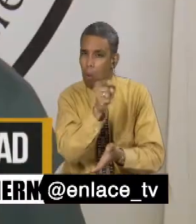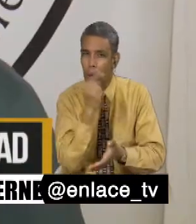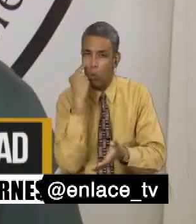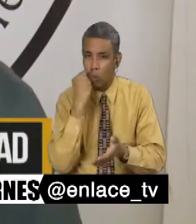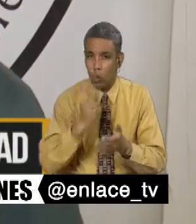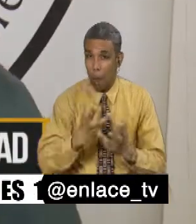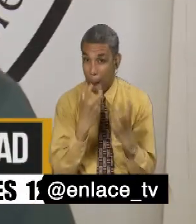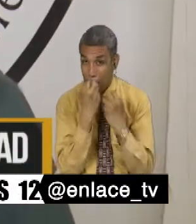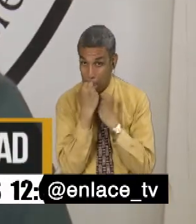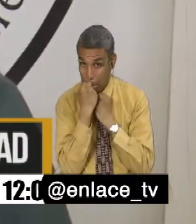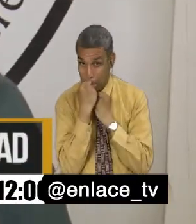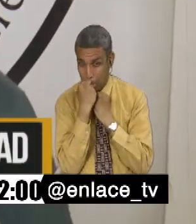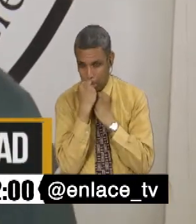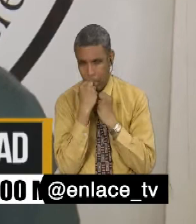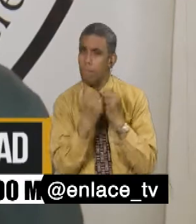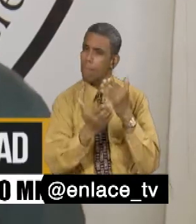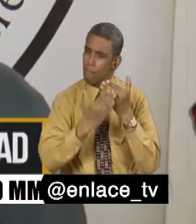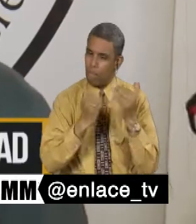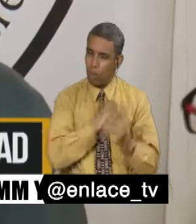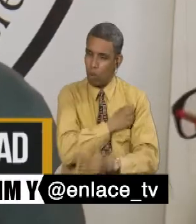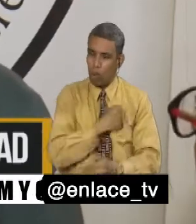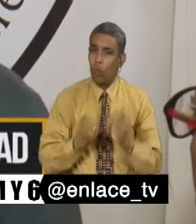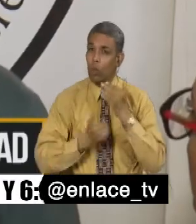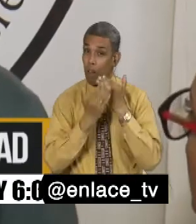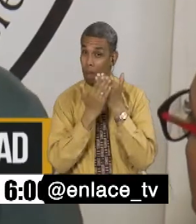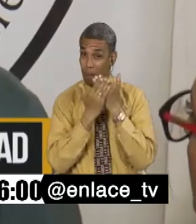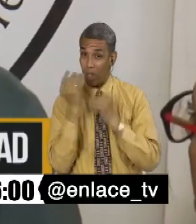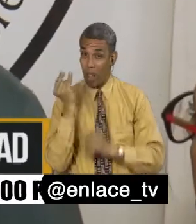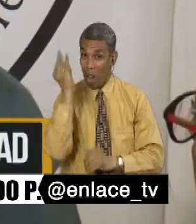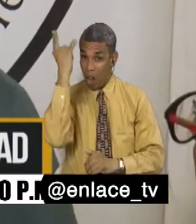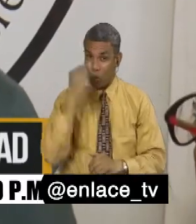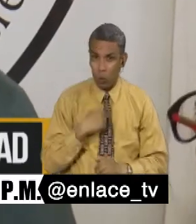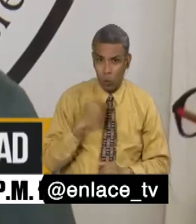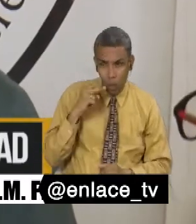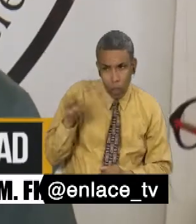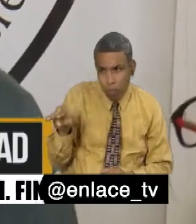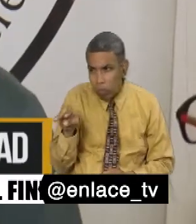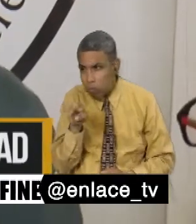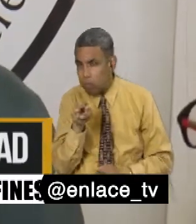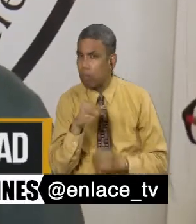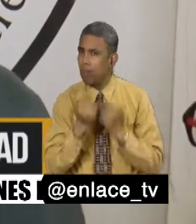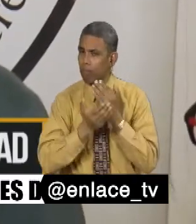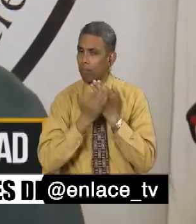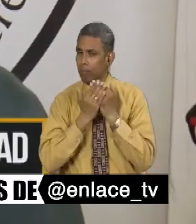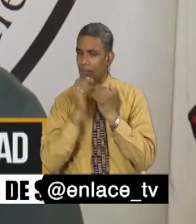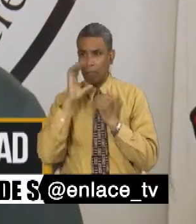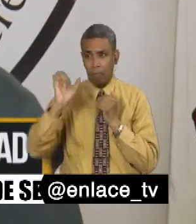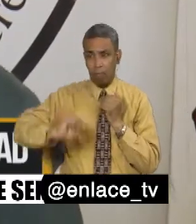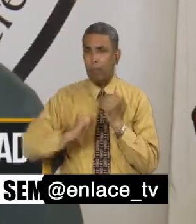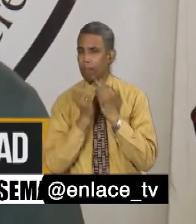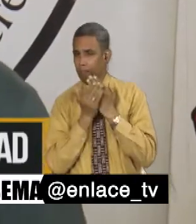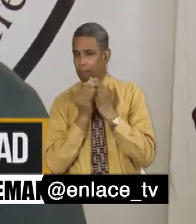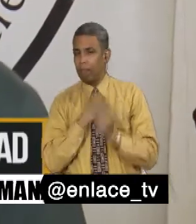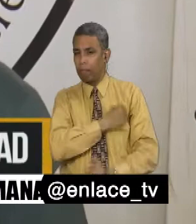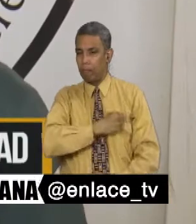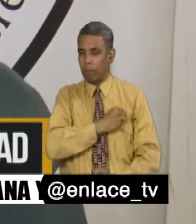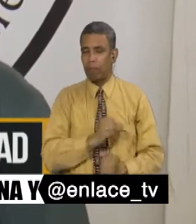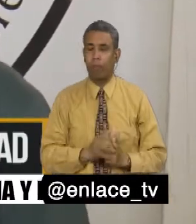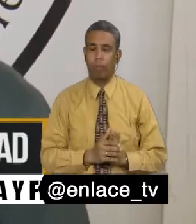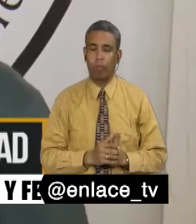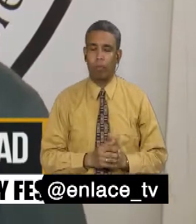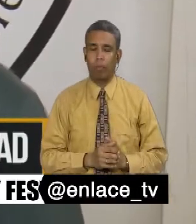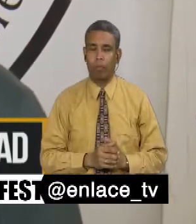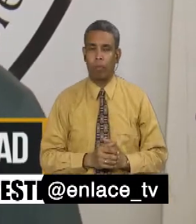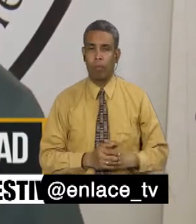Lo que nosotros le hacemos a las autoridades es eso, que insistimos en la investigación en el contexto como tal, porque no se